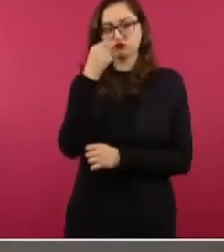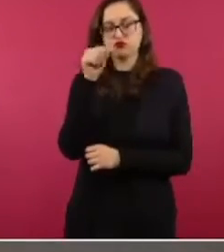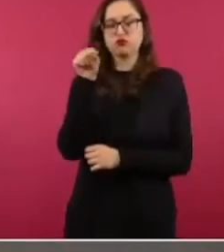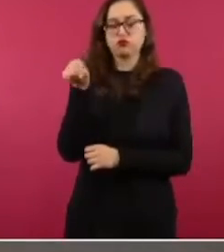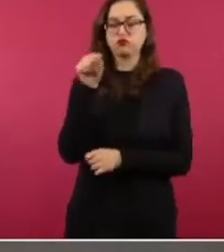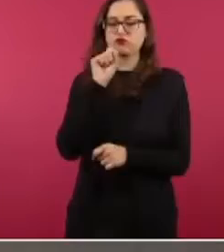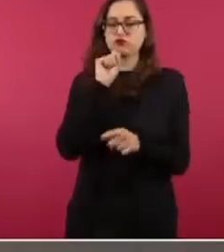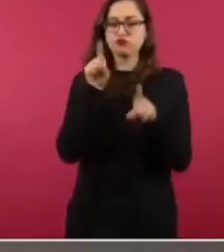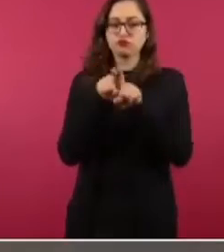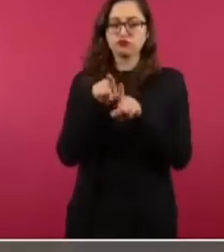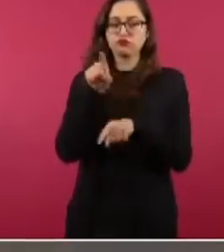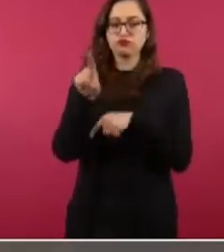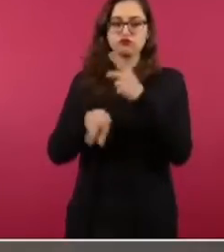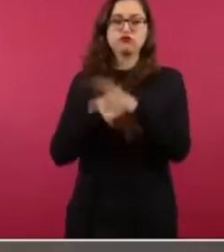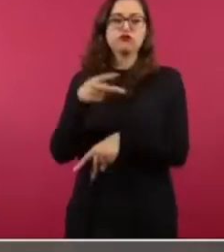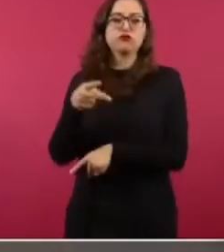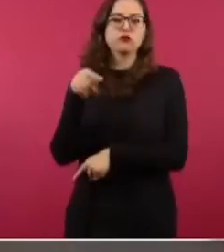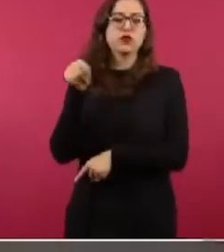donde firmó